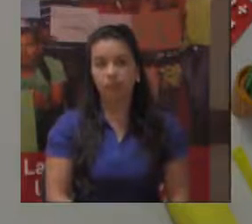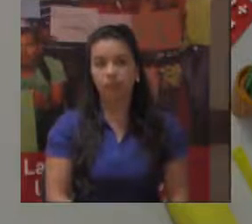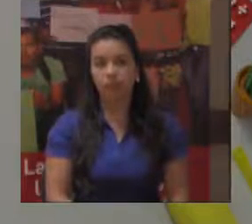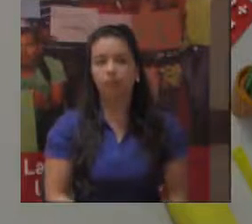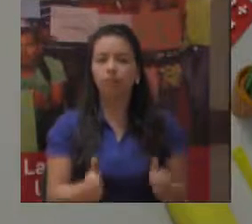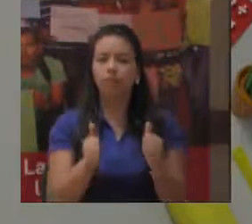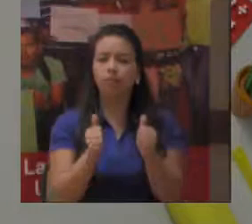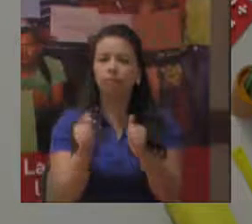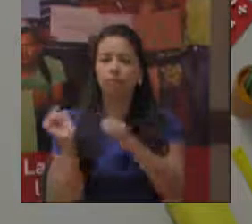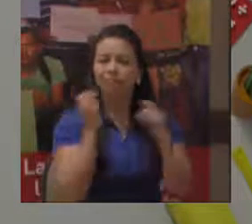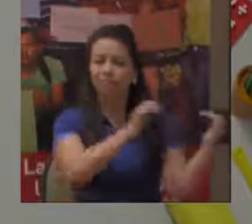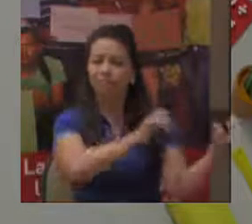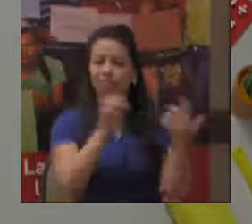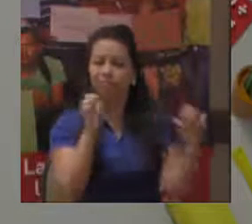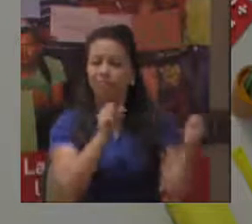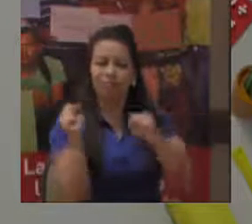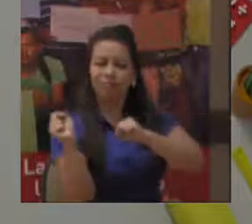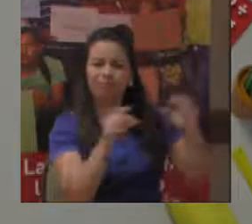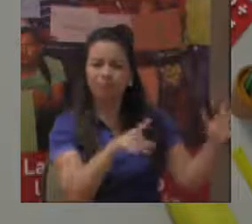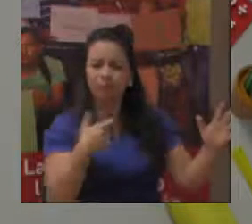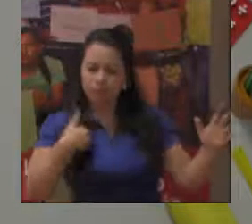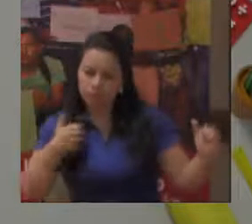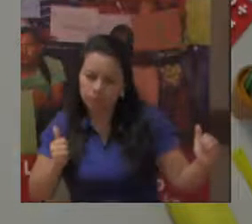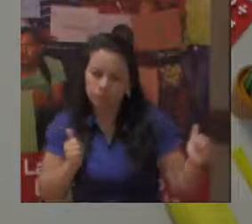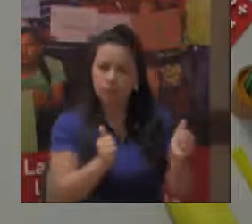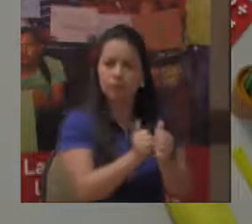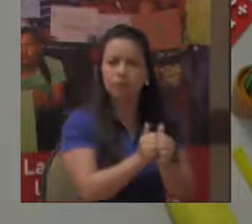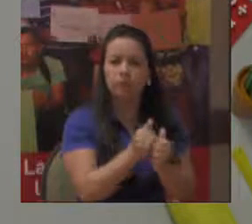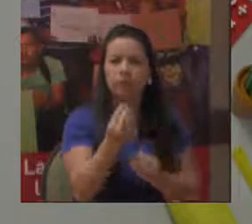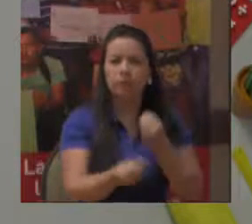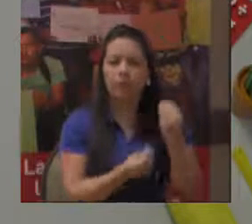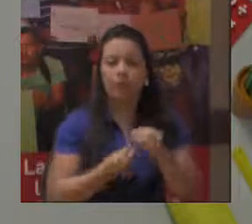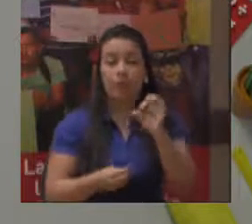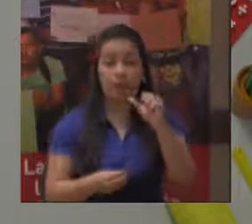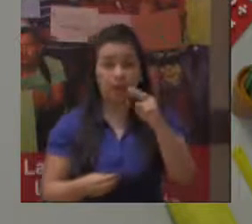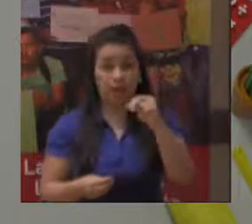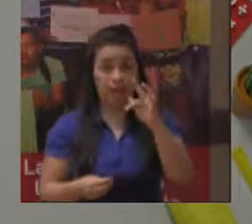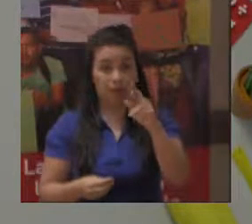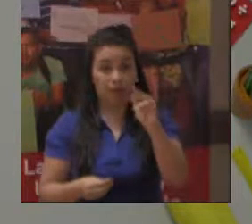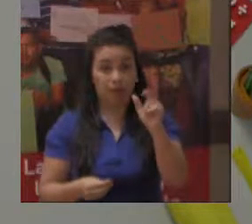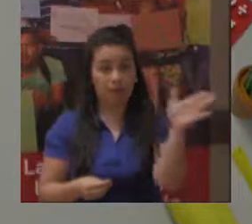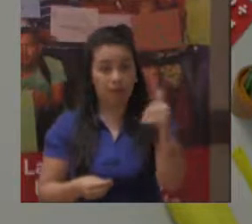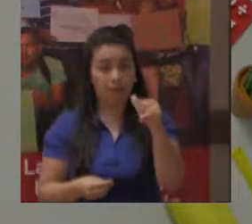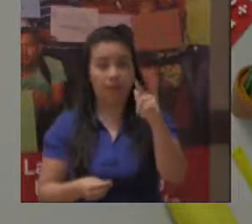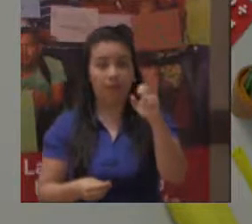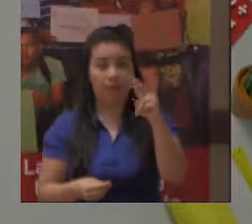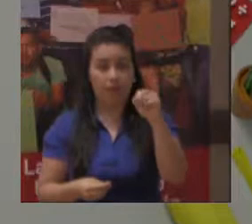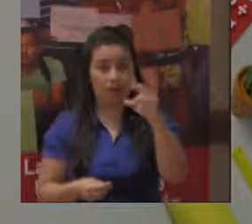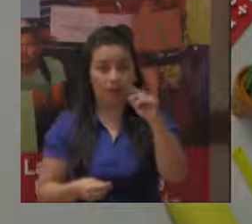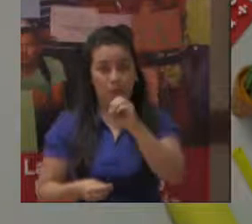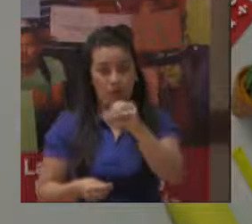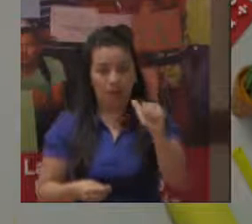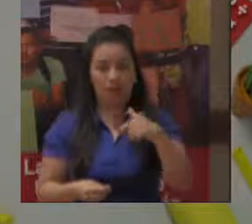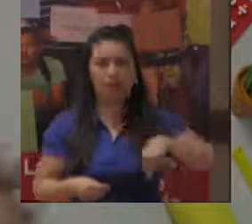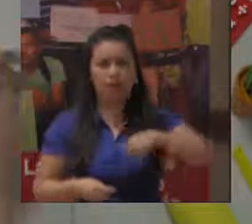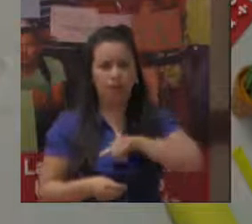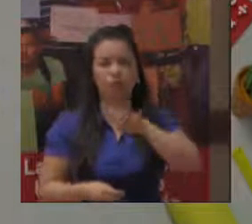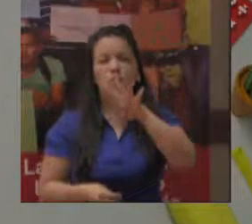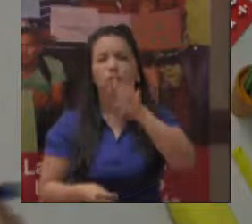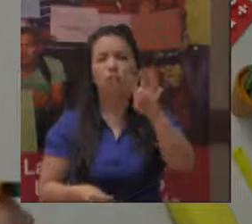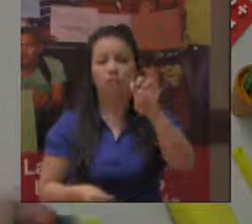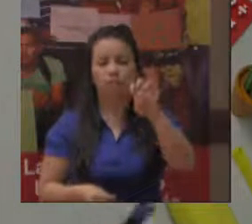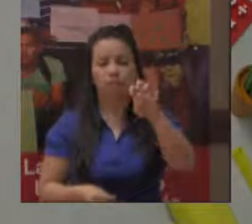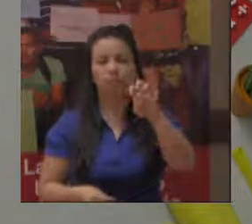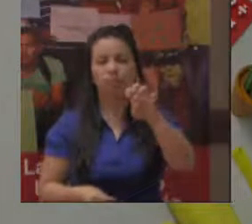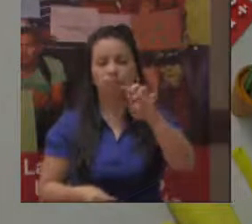Acompañamiento posterior a la ruta de la reintegración. Sandra y Fernando hacen parte de los 49 millones de personas que viven en Colombia